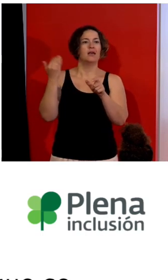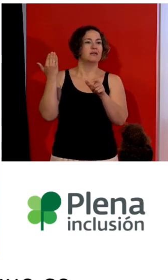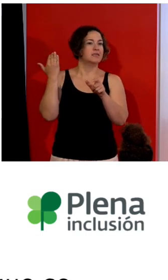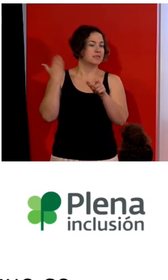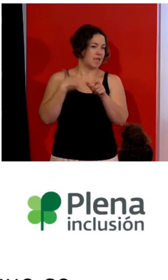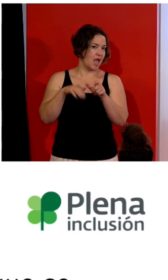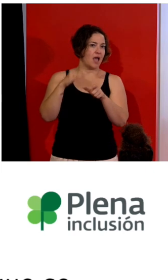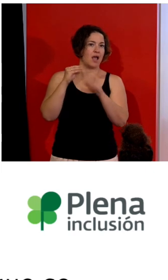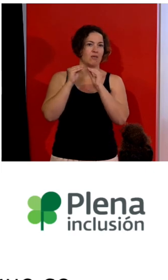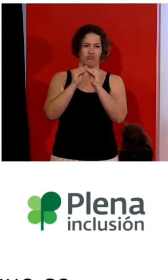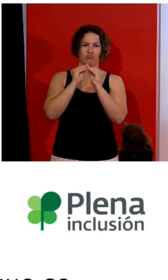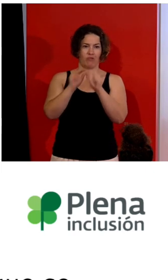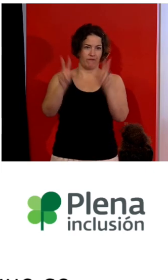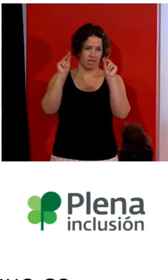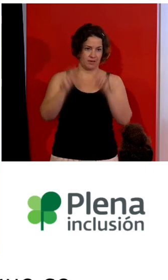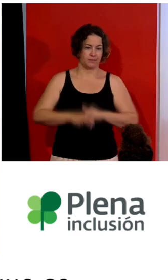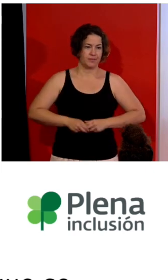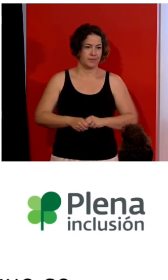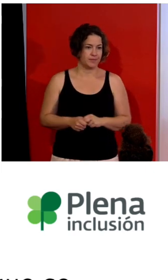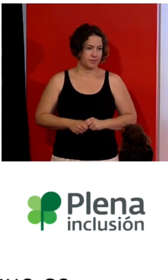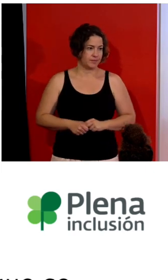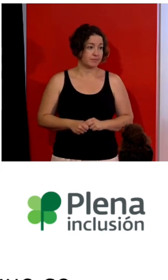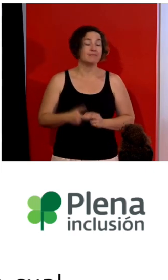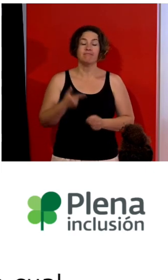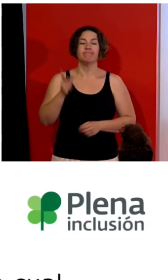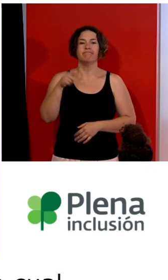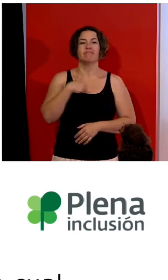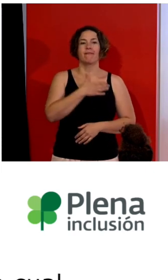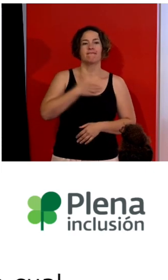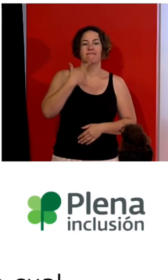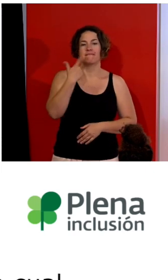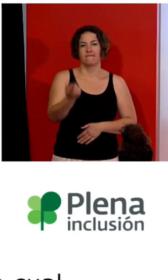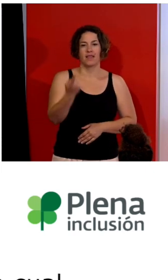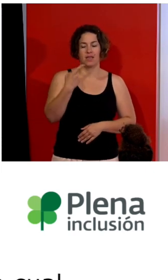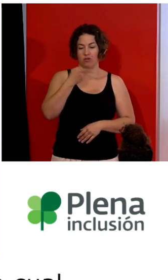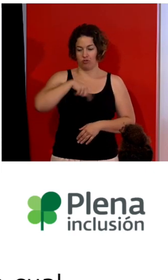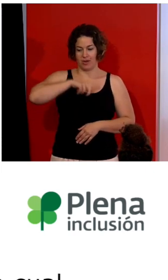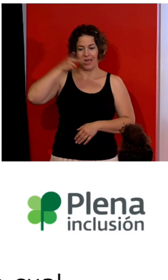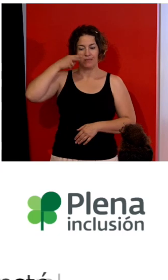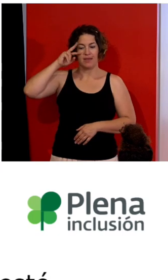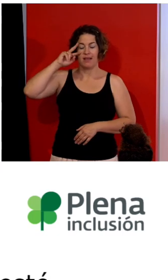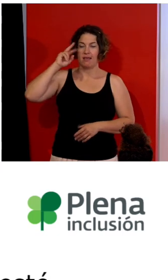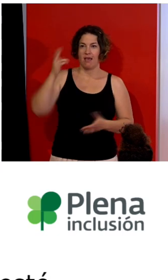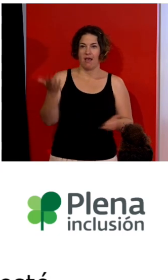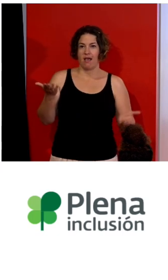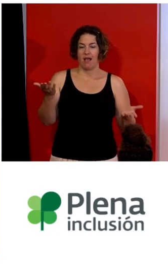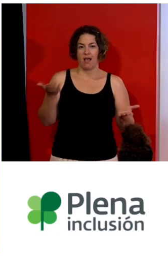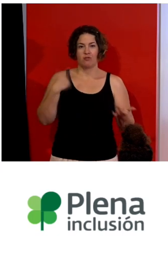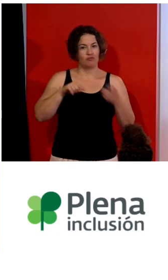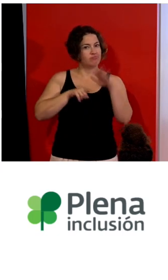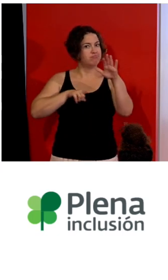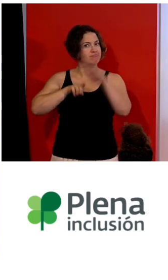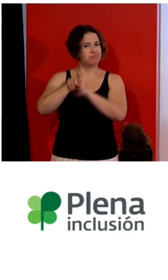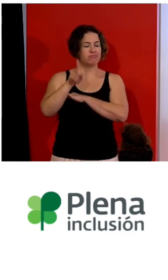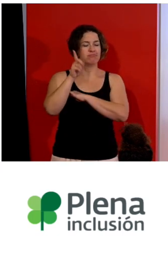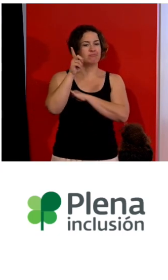cuando esté esto finalizado. Yo también quería decir que bueno, nuestra experiencia, lo que hemos ido avanzando, lo hemos